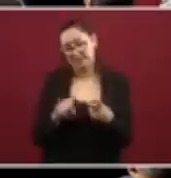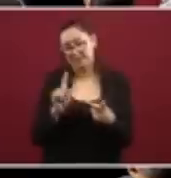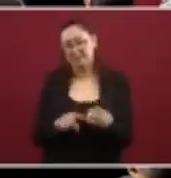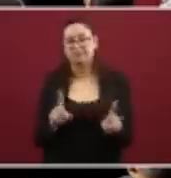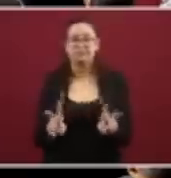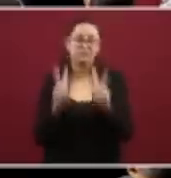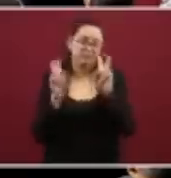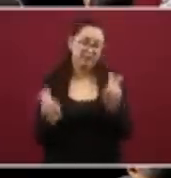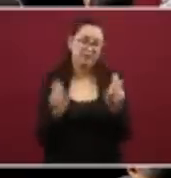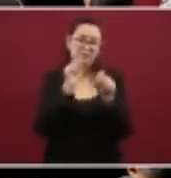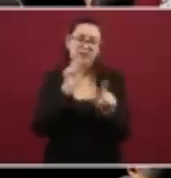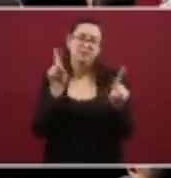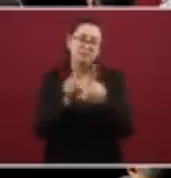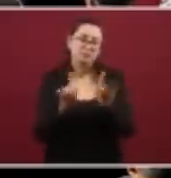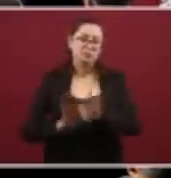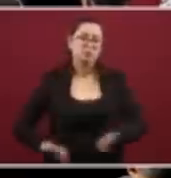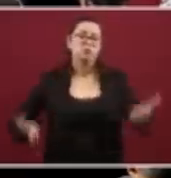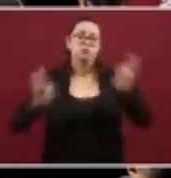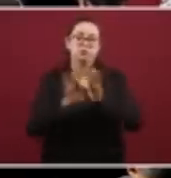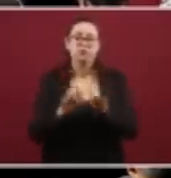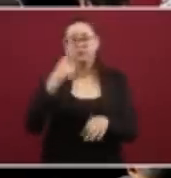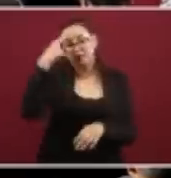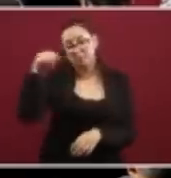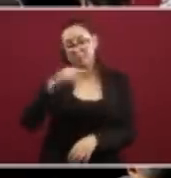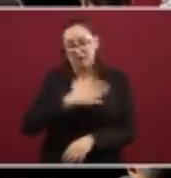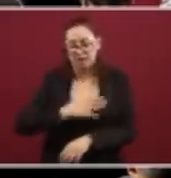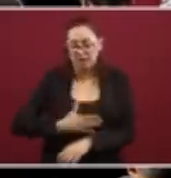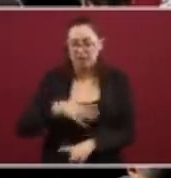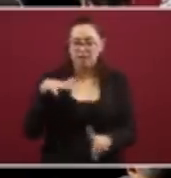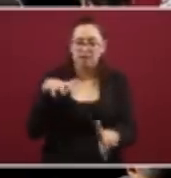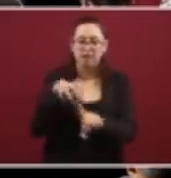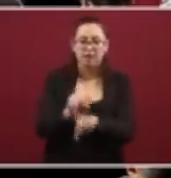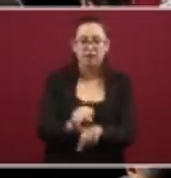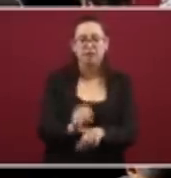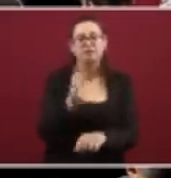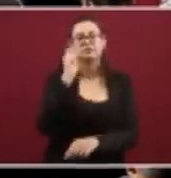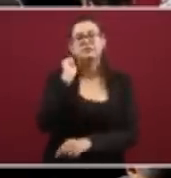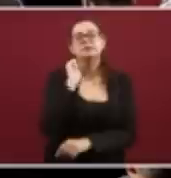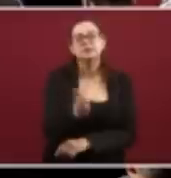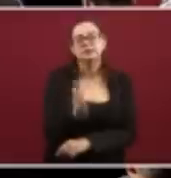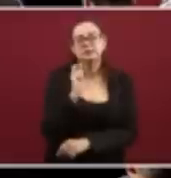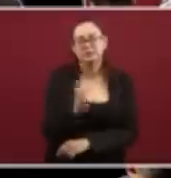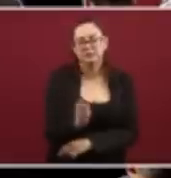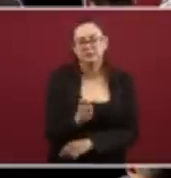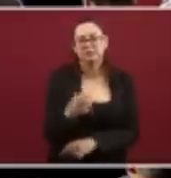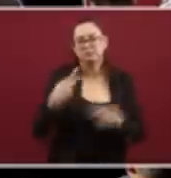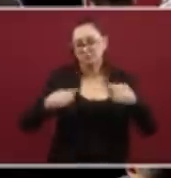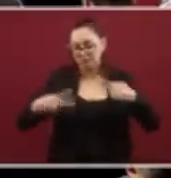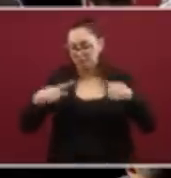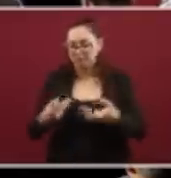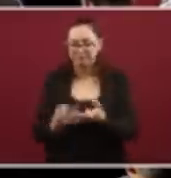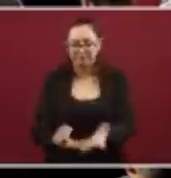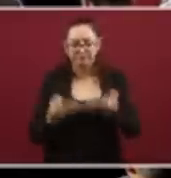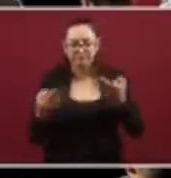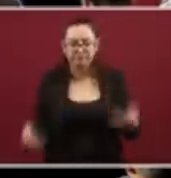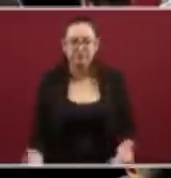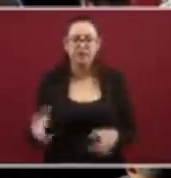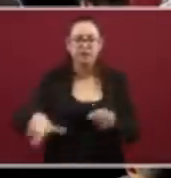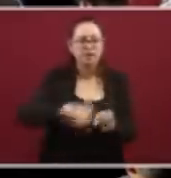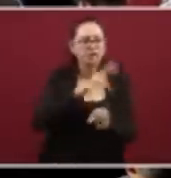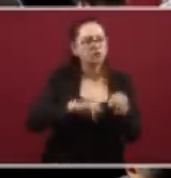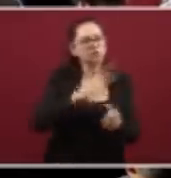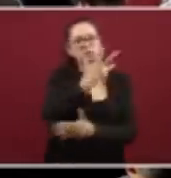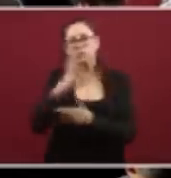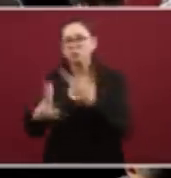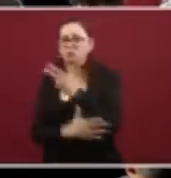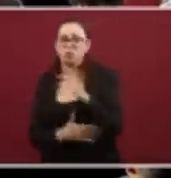estos actos de justicia como son la liberación de defensores del territorio de los recursos naturales que lamentablemente